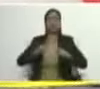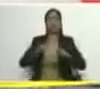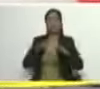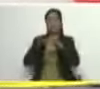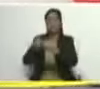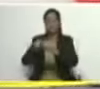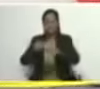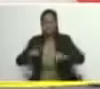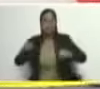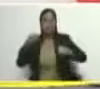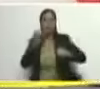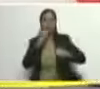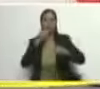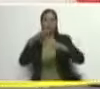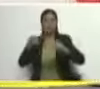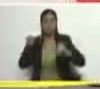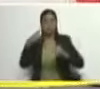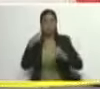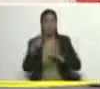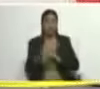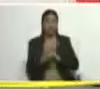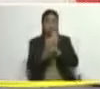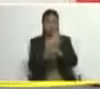intervencionismo. Y ahí está el resultado.